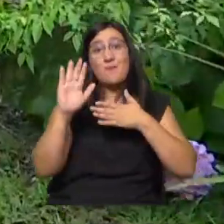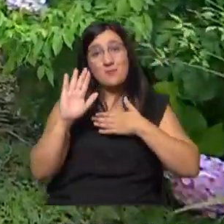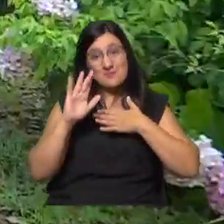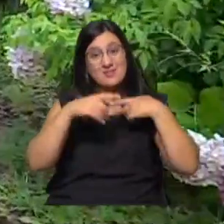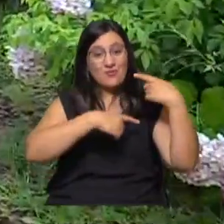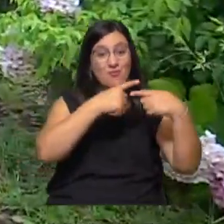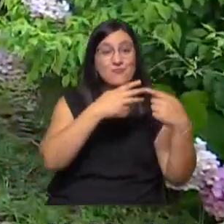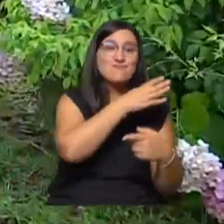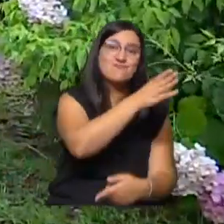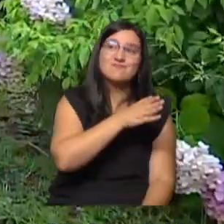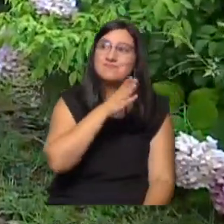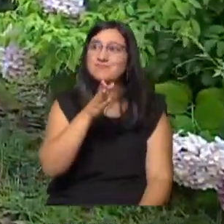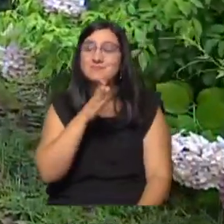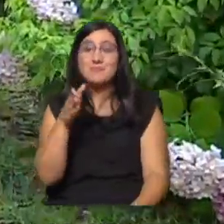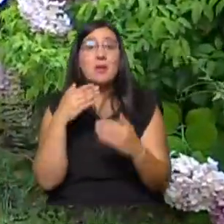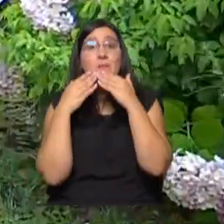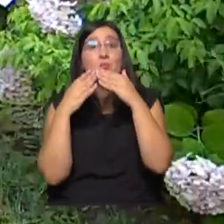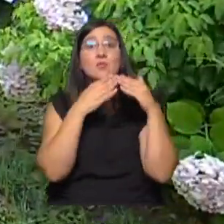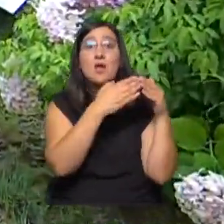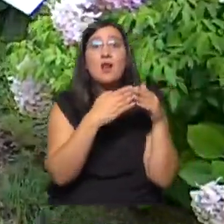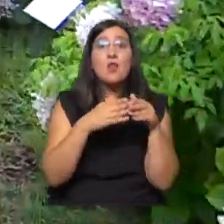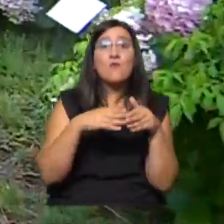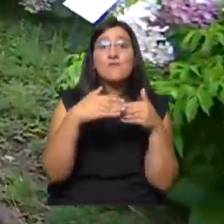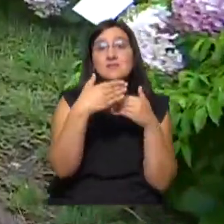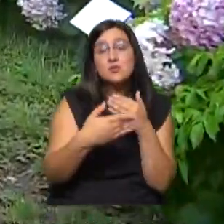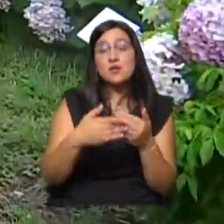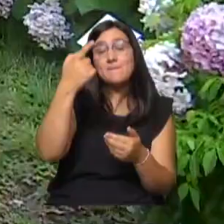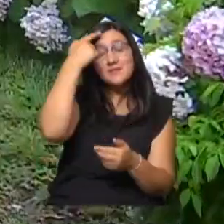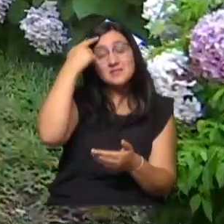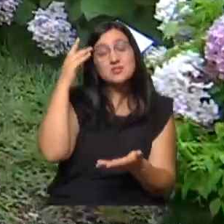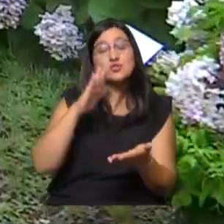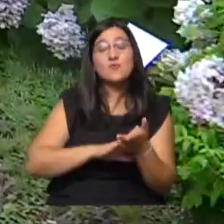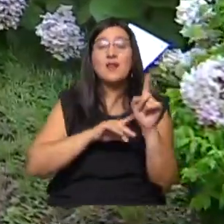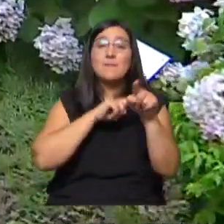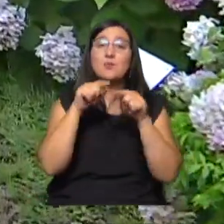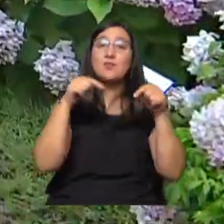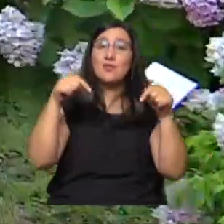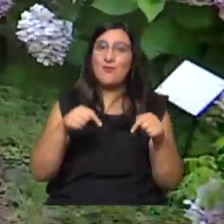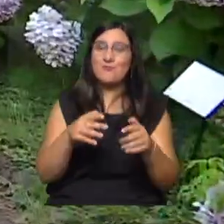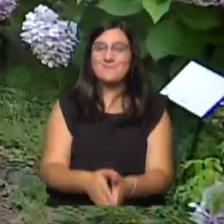seguir recorriendo esta hermosa capital para preguntarle a los vecinos y a las vecinas qué piensan acerca de la consigna del día de hoy. ¡Impresionante!